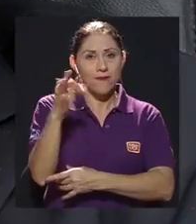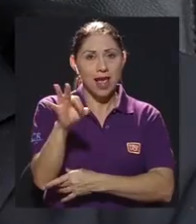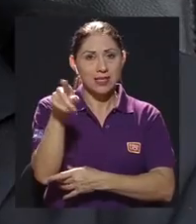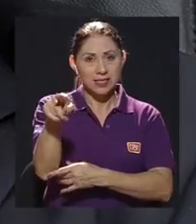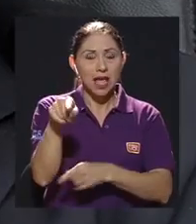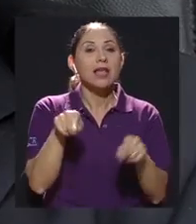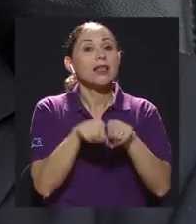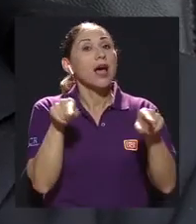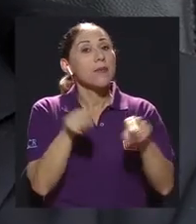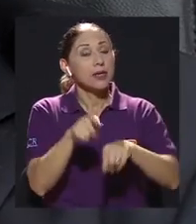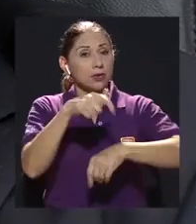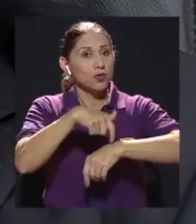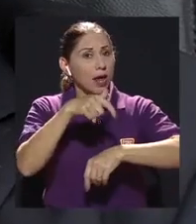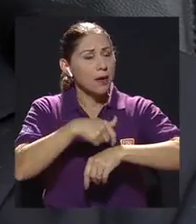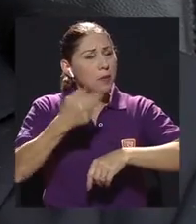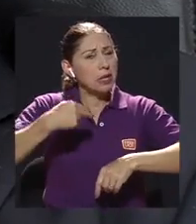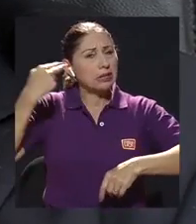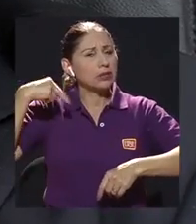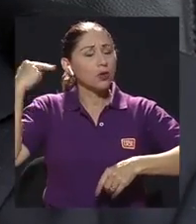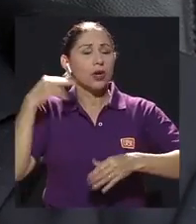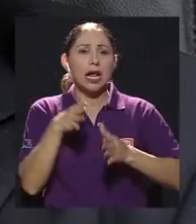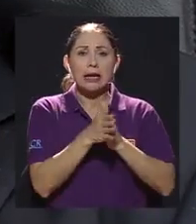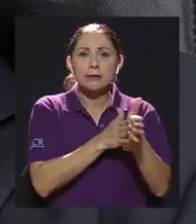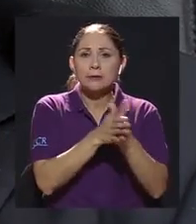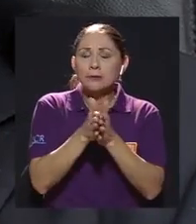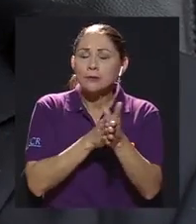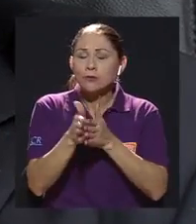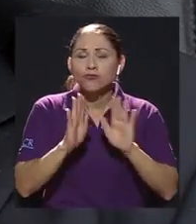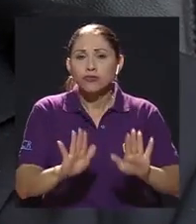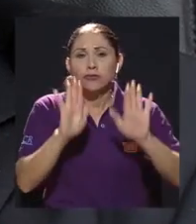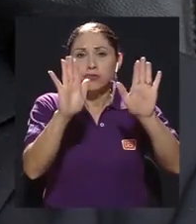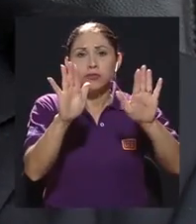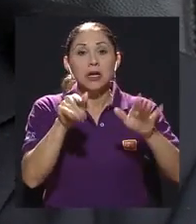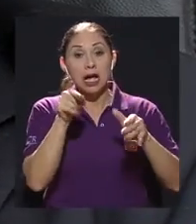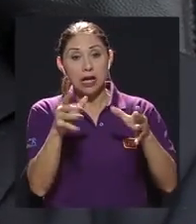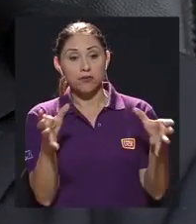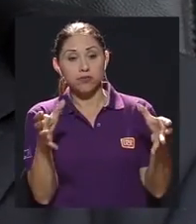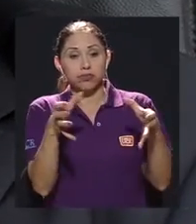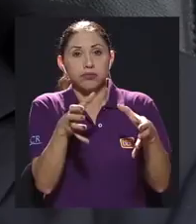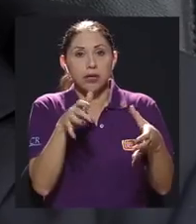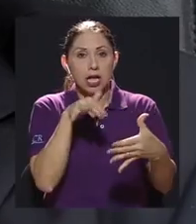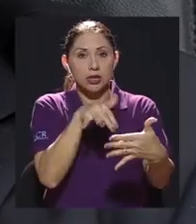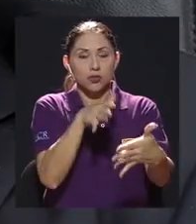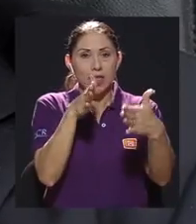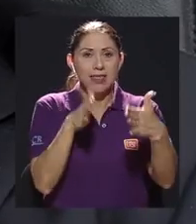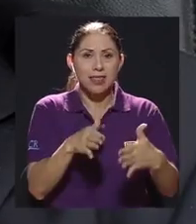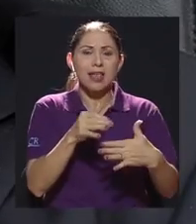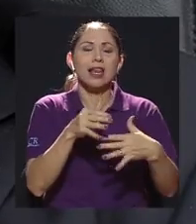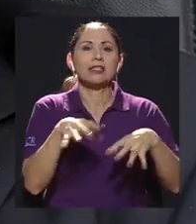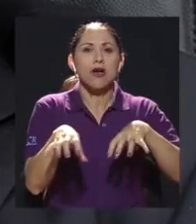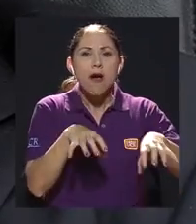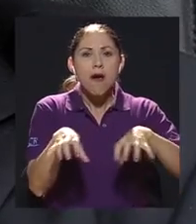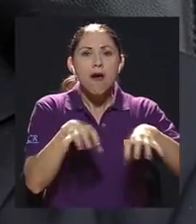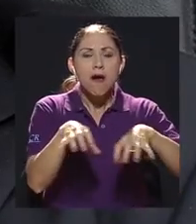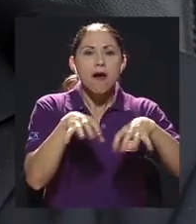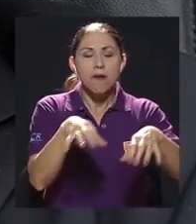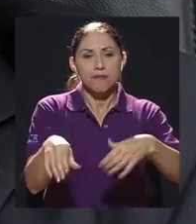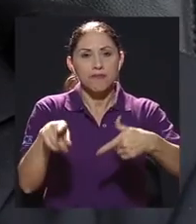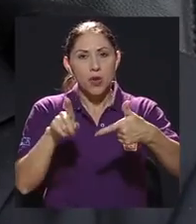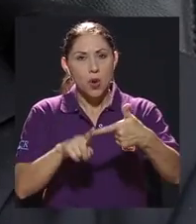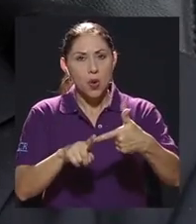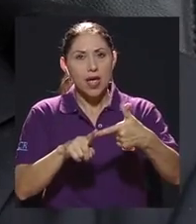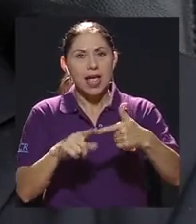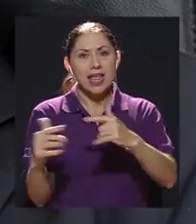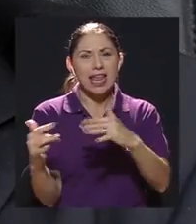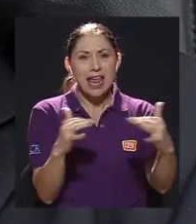de una riqueza extraordinaria. Están los movimientos estudiantiles en apogeo, está la guerra